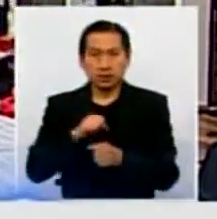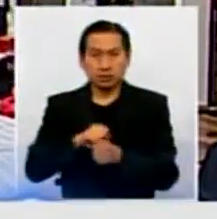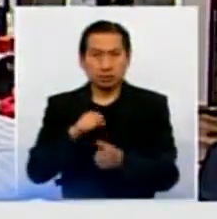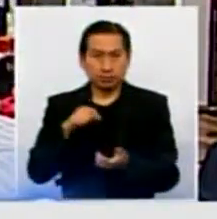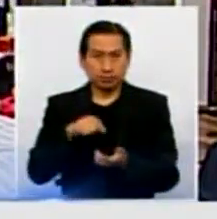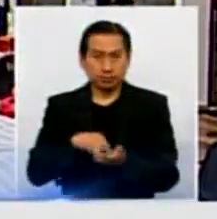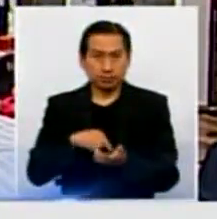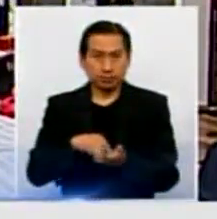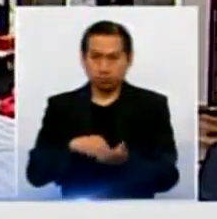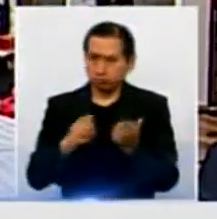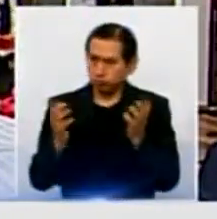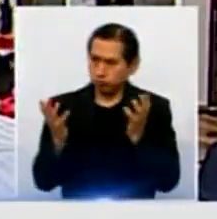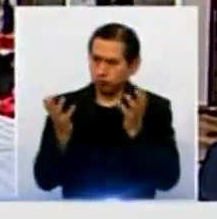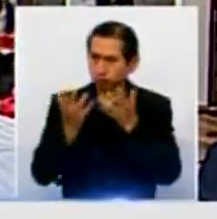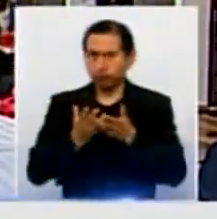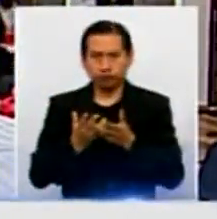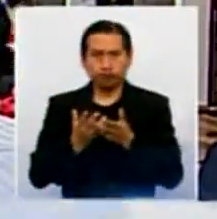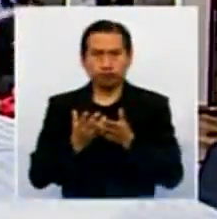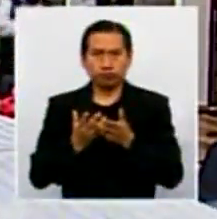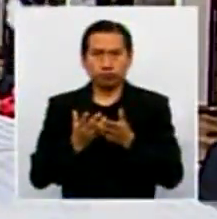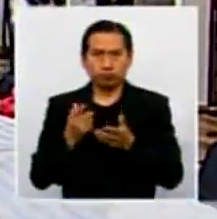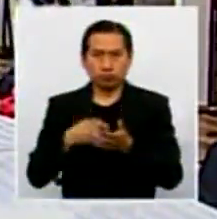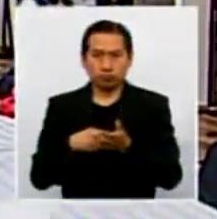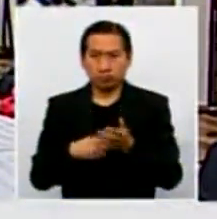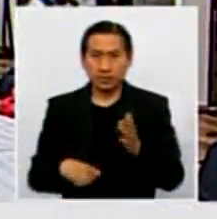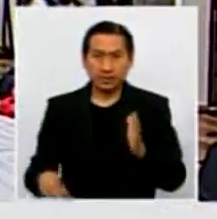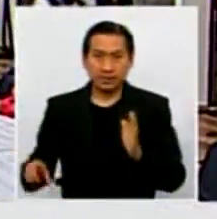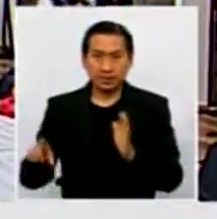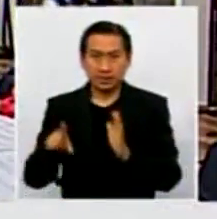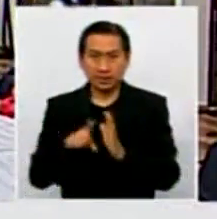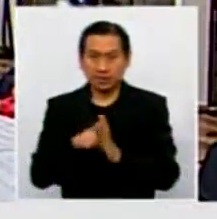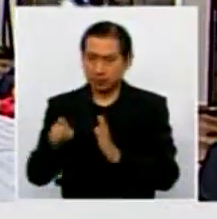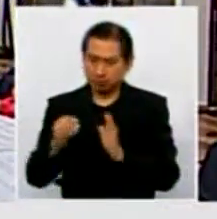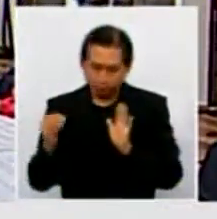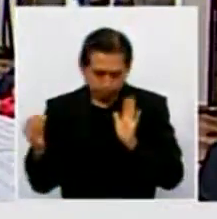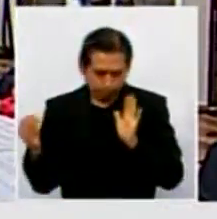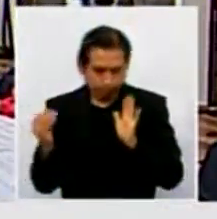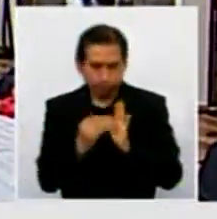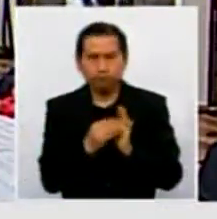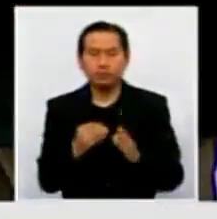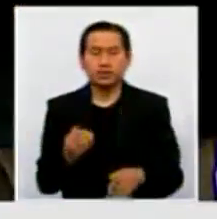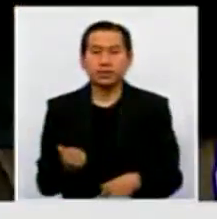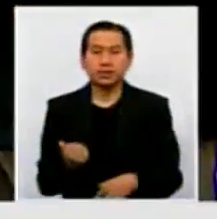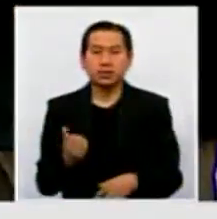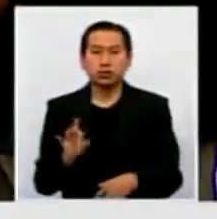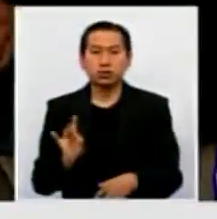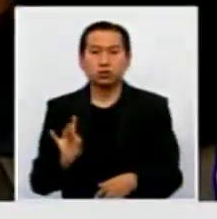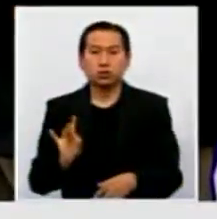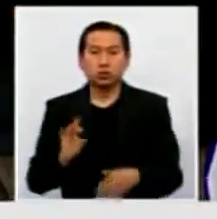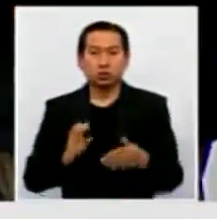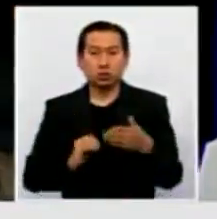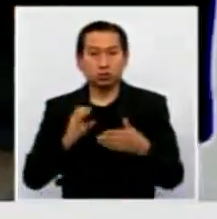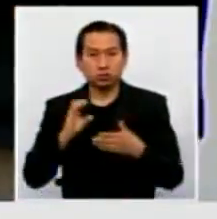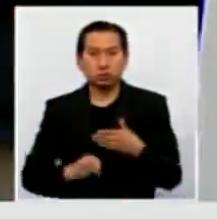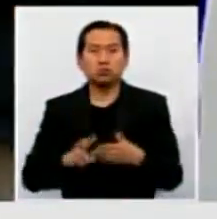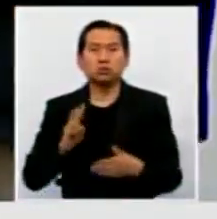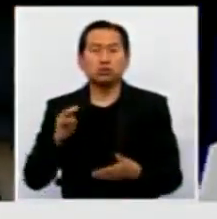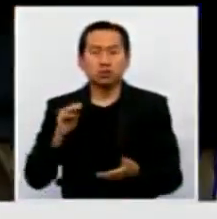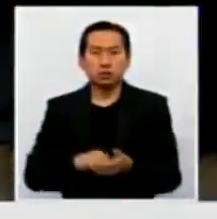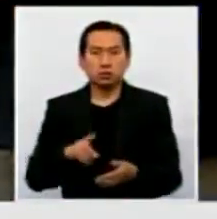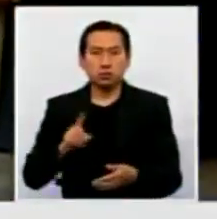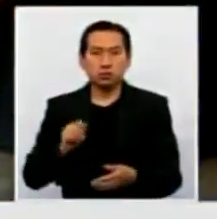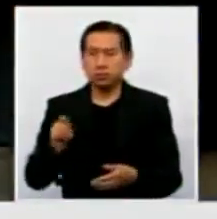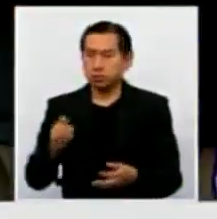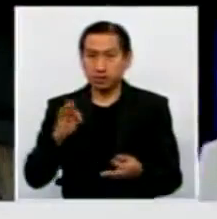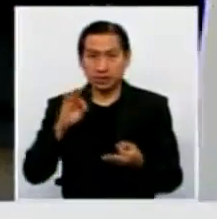manera concertada para una ley que señale el 18 de octubre de 2020 como